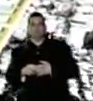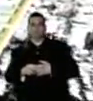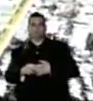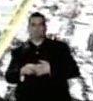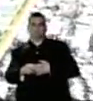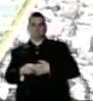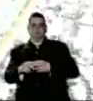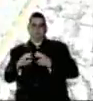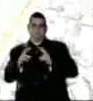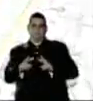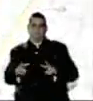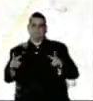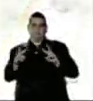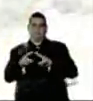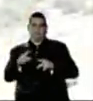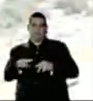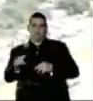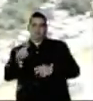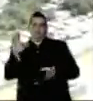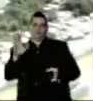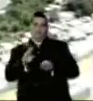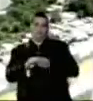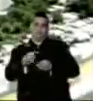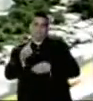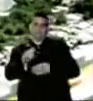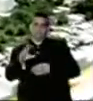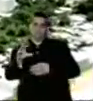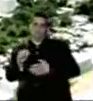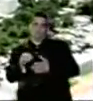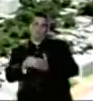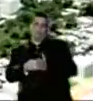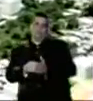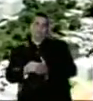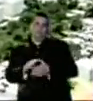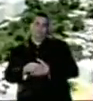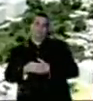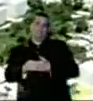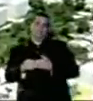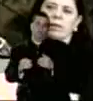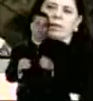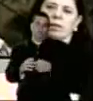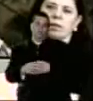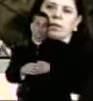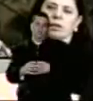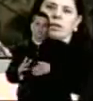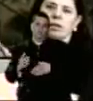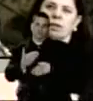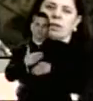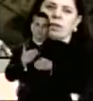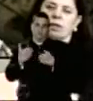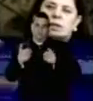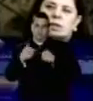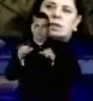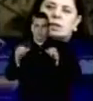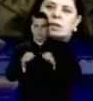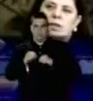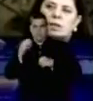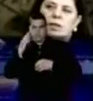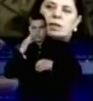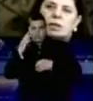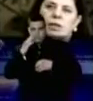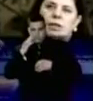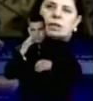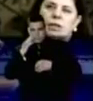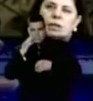El valor de este activo suma hoy los 150 millones de dólares. Contaremos con un corredor de conocimiento con cerca